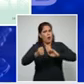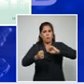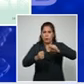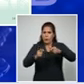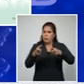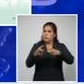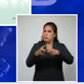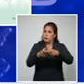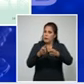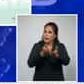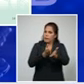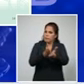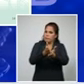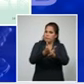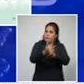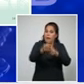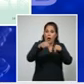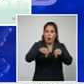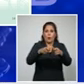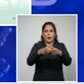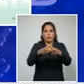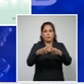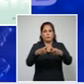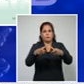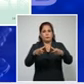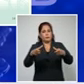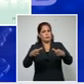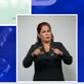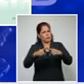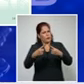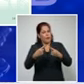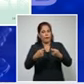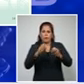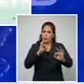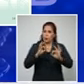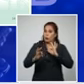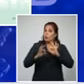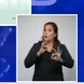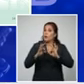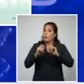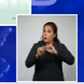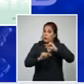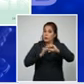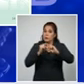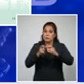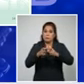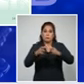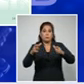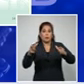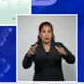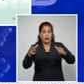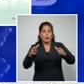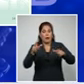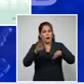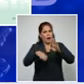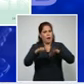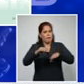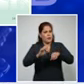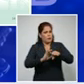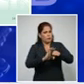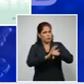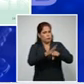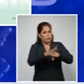mantener con control la pandemia, y hay que tener cuidado con estos incrementos que muchas veces, cuando no